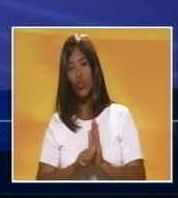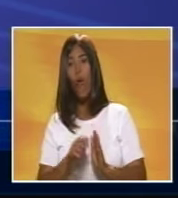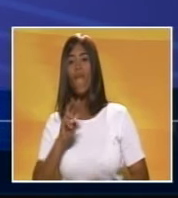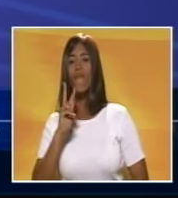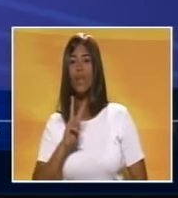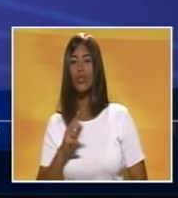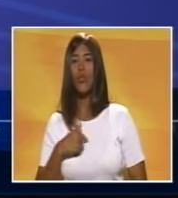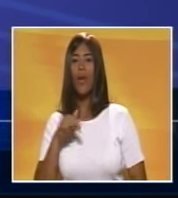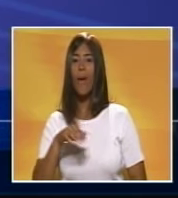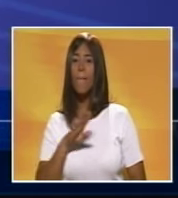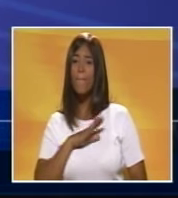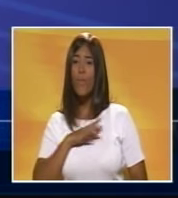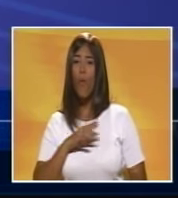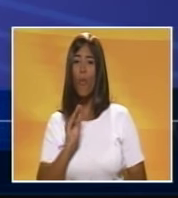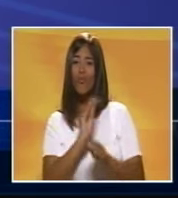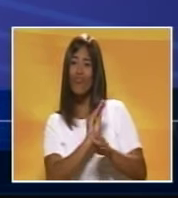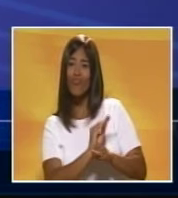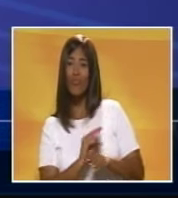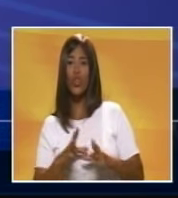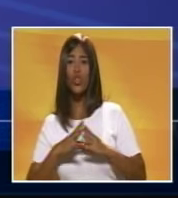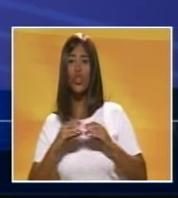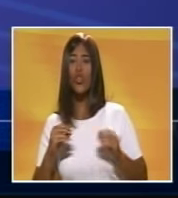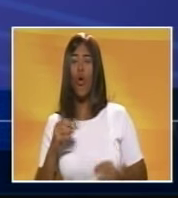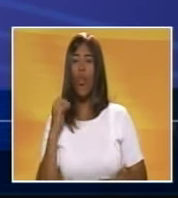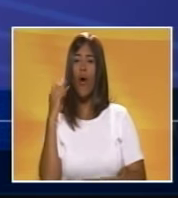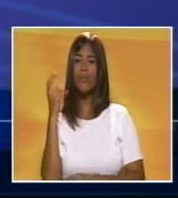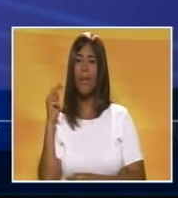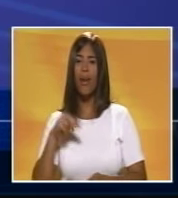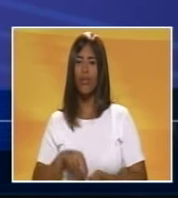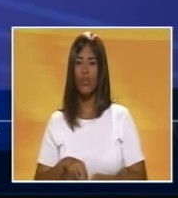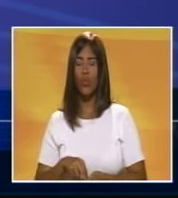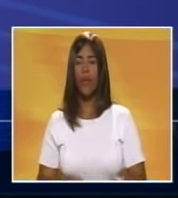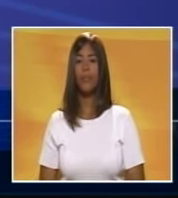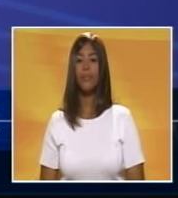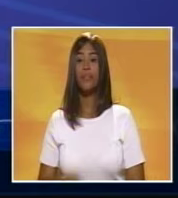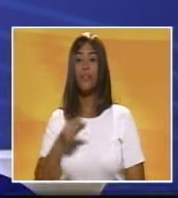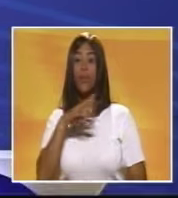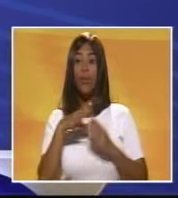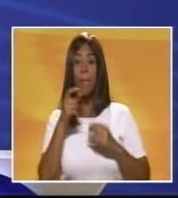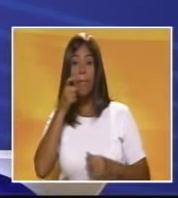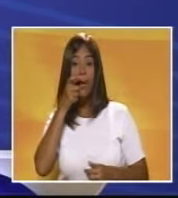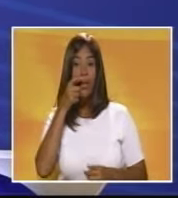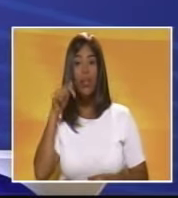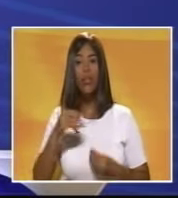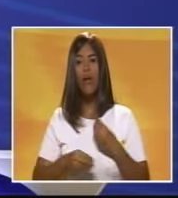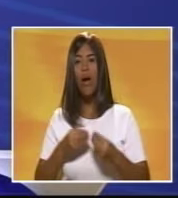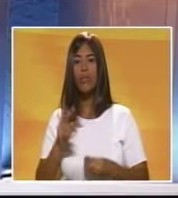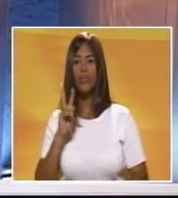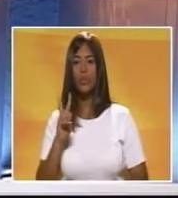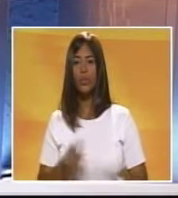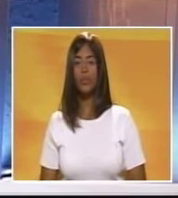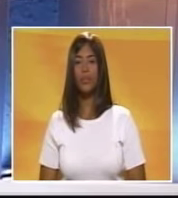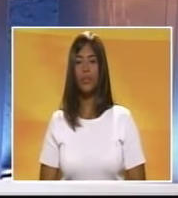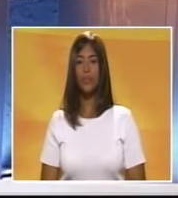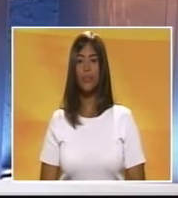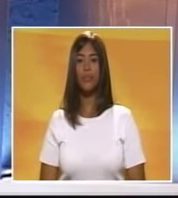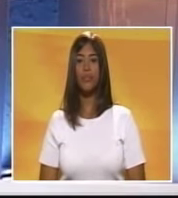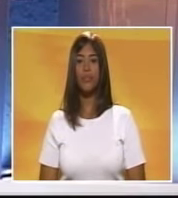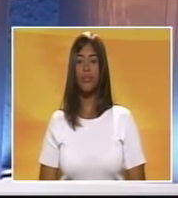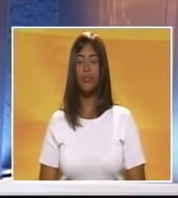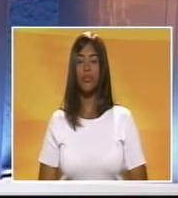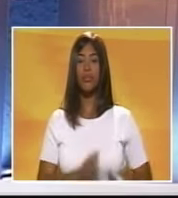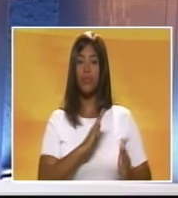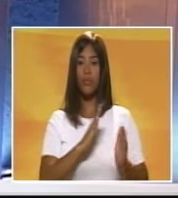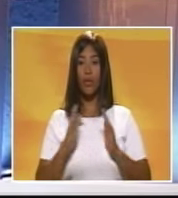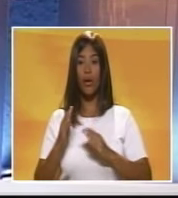inmunidad de todos los miembros de la Asamblea Nacional e informó que continuarán monitoreando la situación venezolana. El gobierno